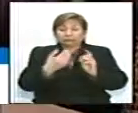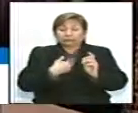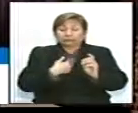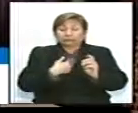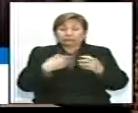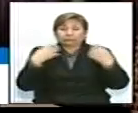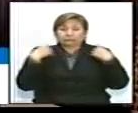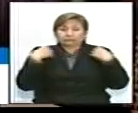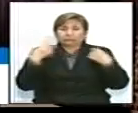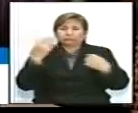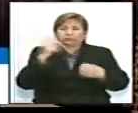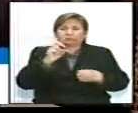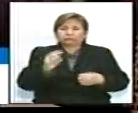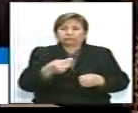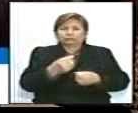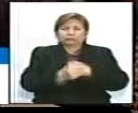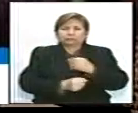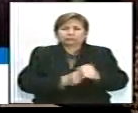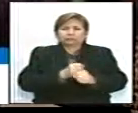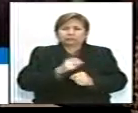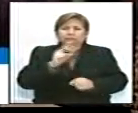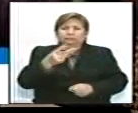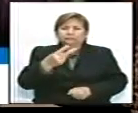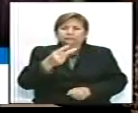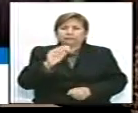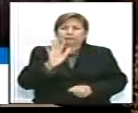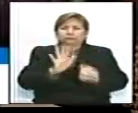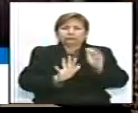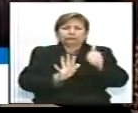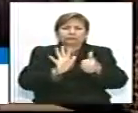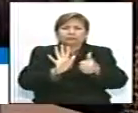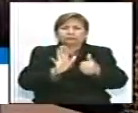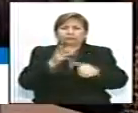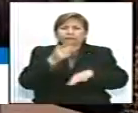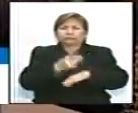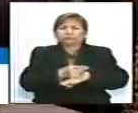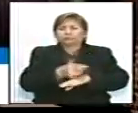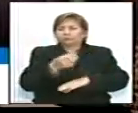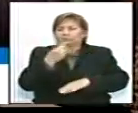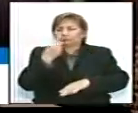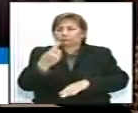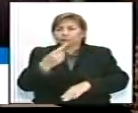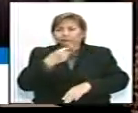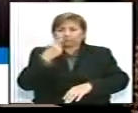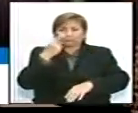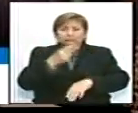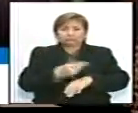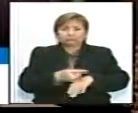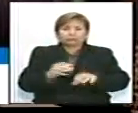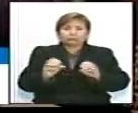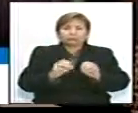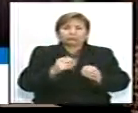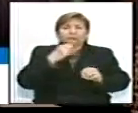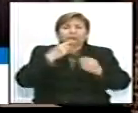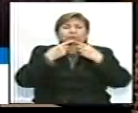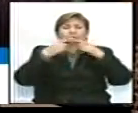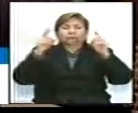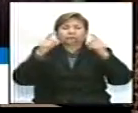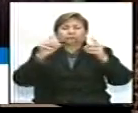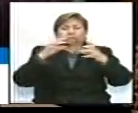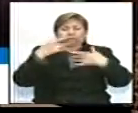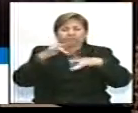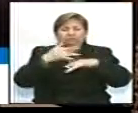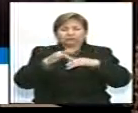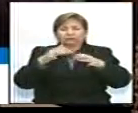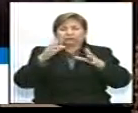es una víctima desde el año 2016. ¿Y sabe por qué no ha podido denunciar? Porque cada vez que quería hacer algo, le publicaban fotos